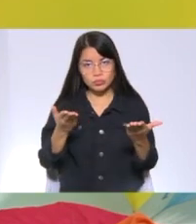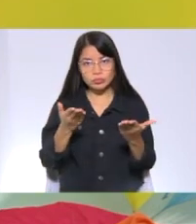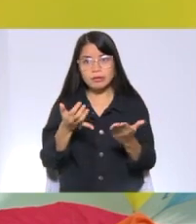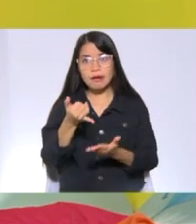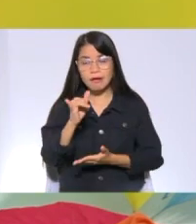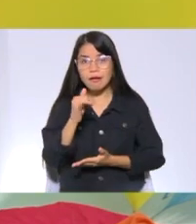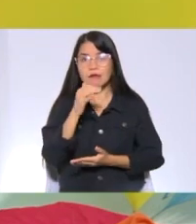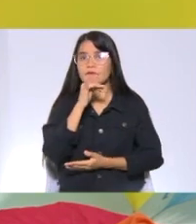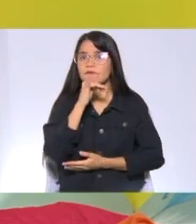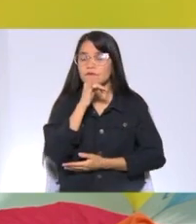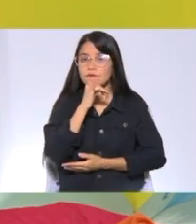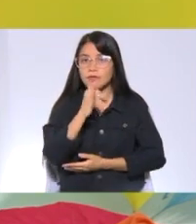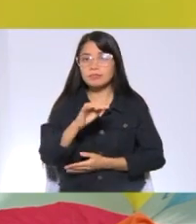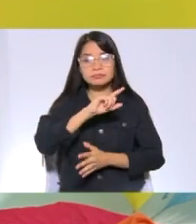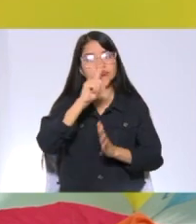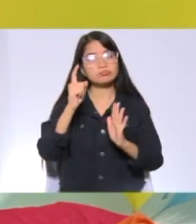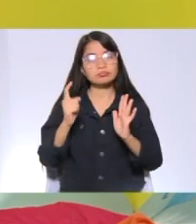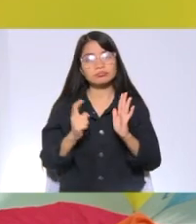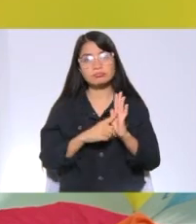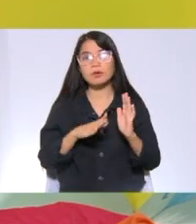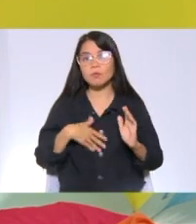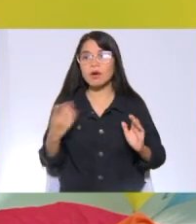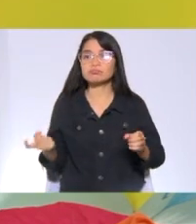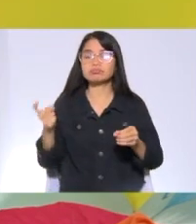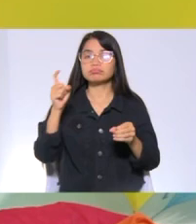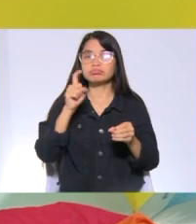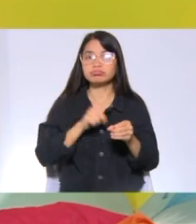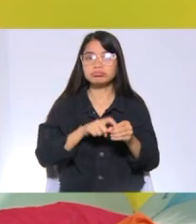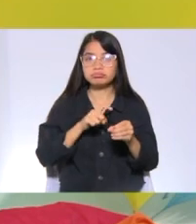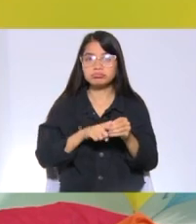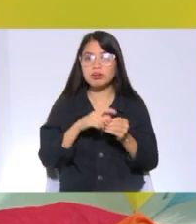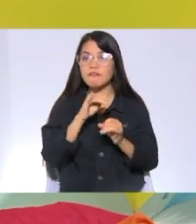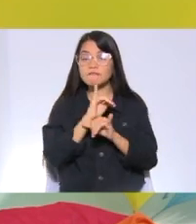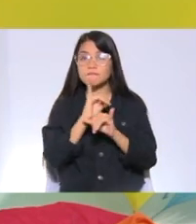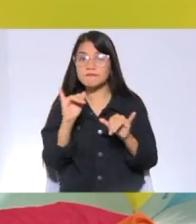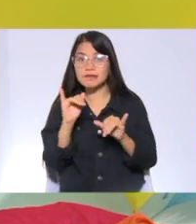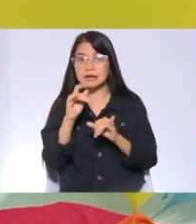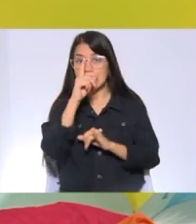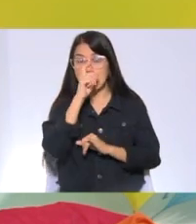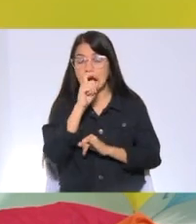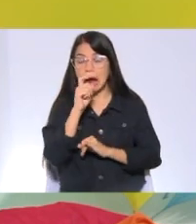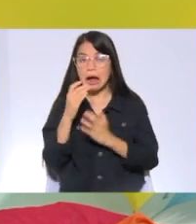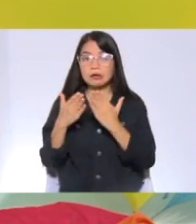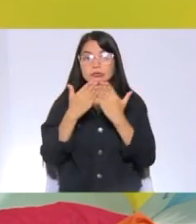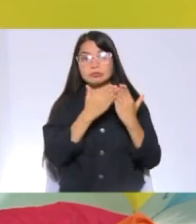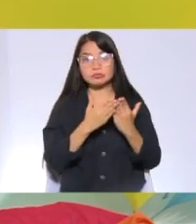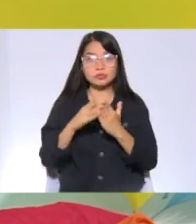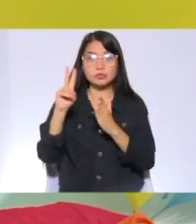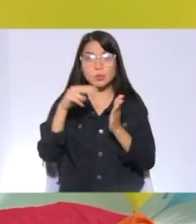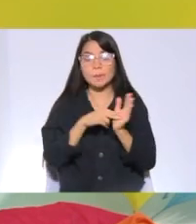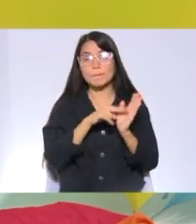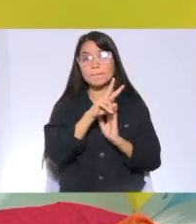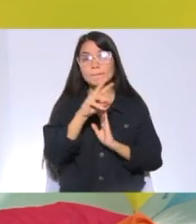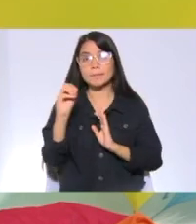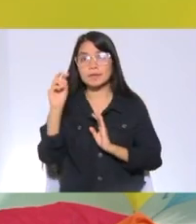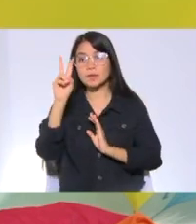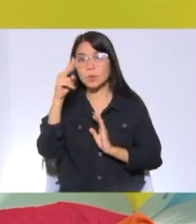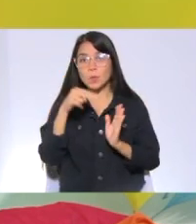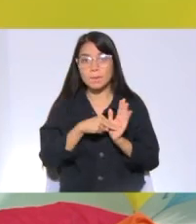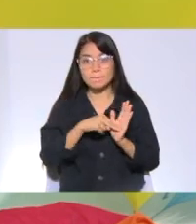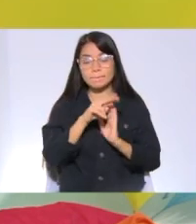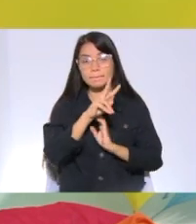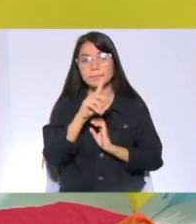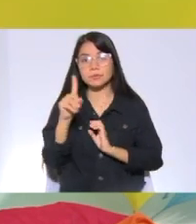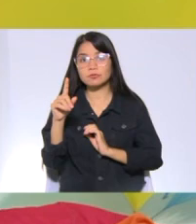todas las herramientas para culminar con mucho éxito este tercer momento del año escolar 2020-2021. También